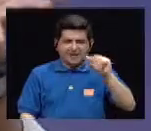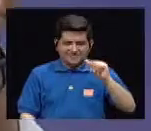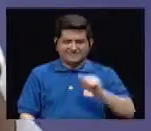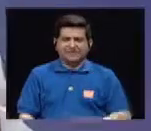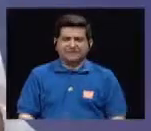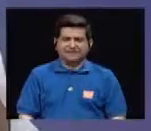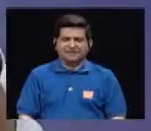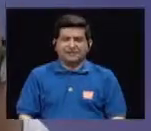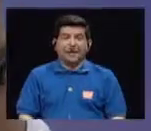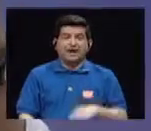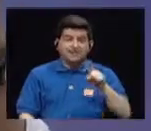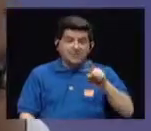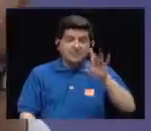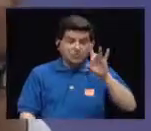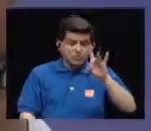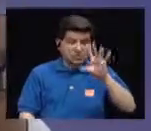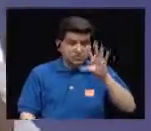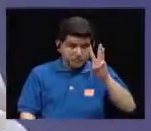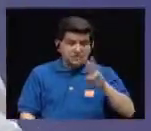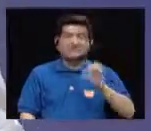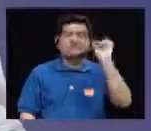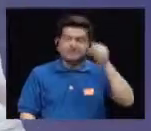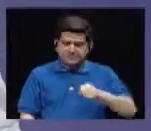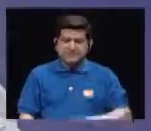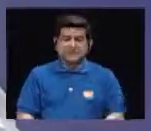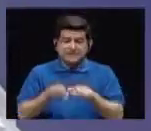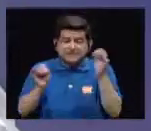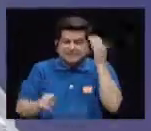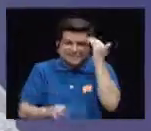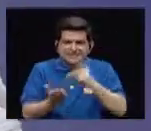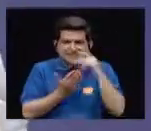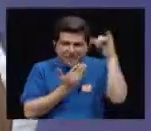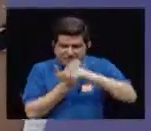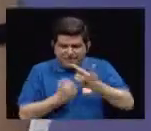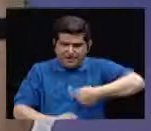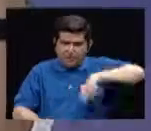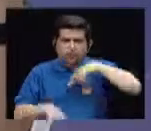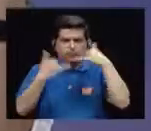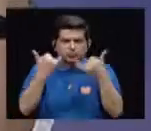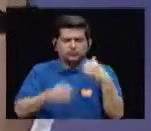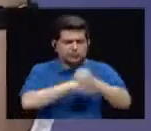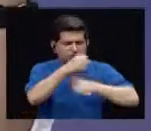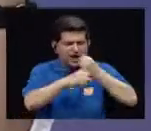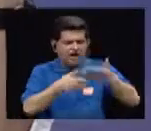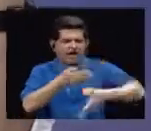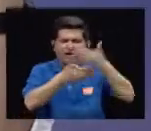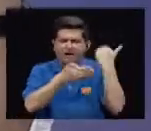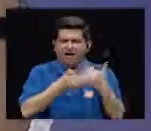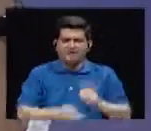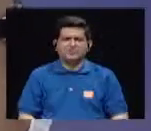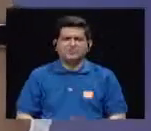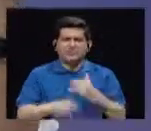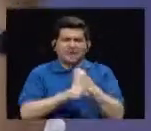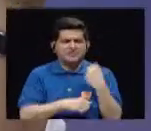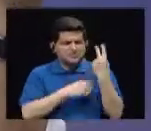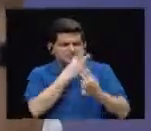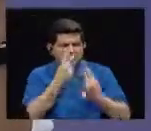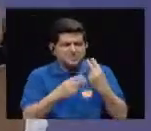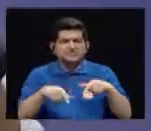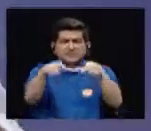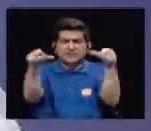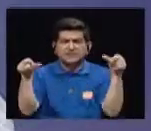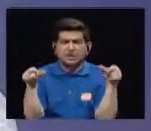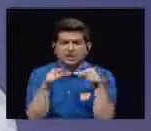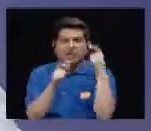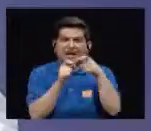gesta. Esto porque, gesta de 56. Exactamente, claro. Porque sin conocer el proyecto, nosotros ya hacía unos años atrás hicimos un recorrido por